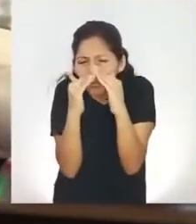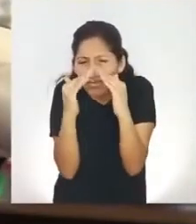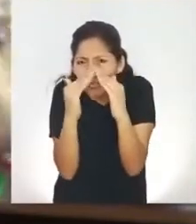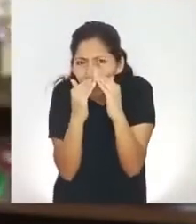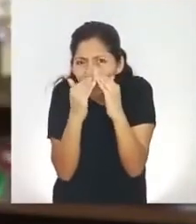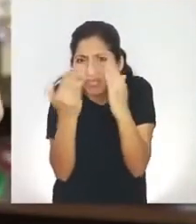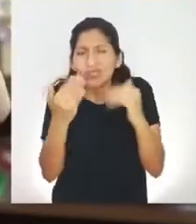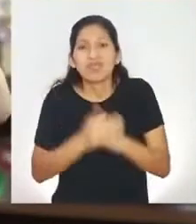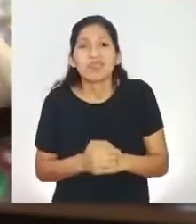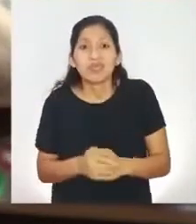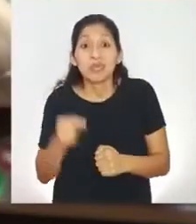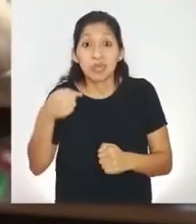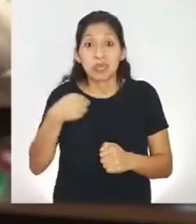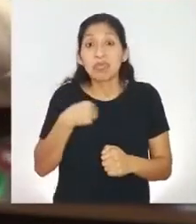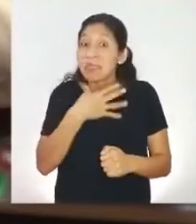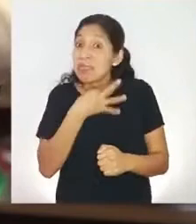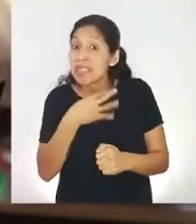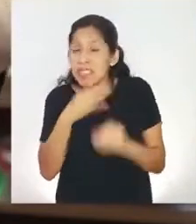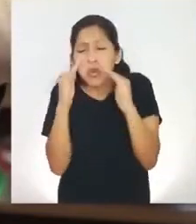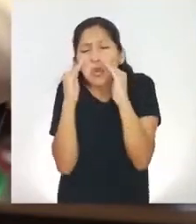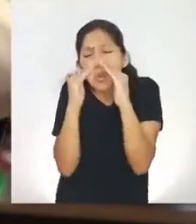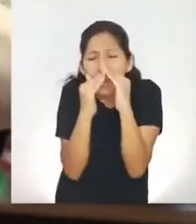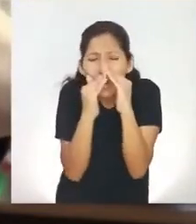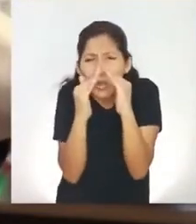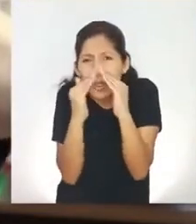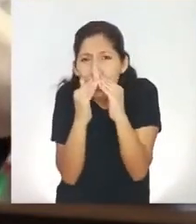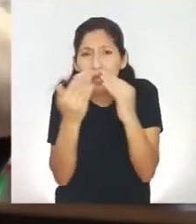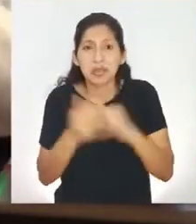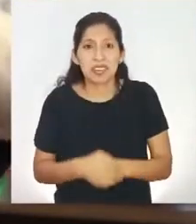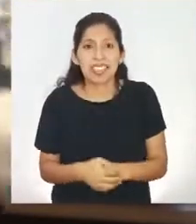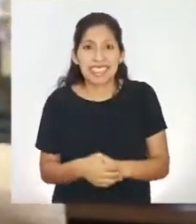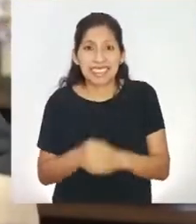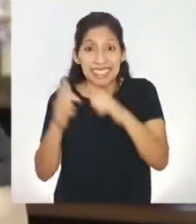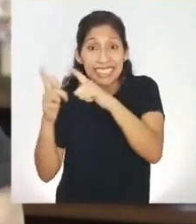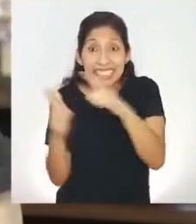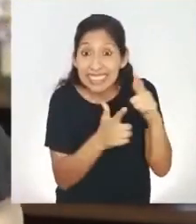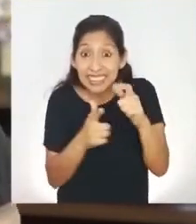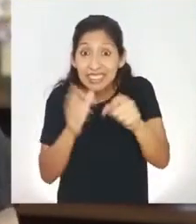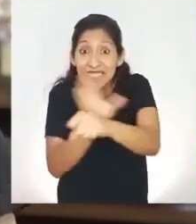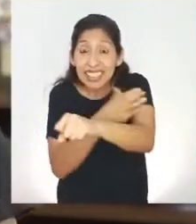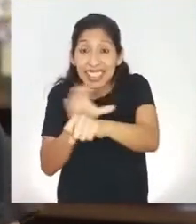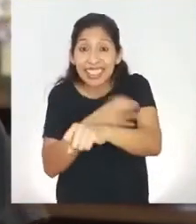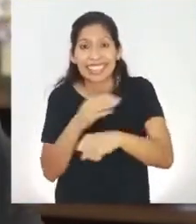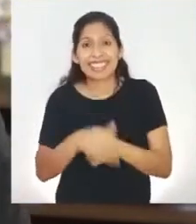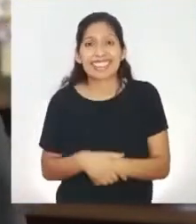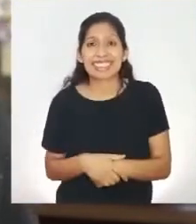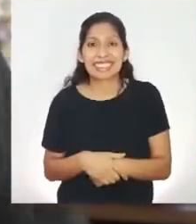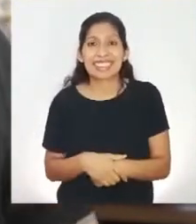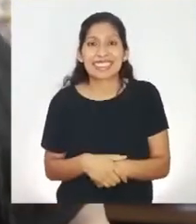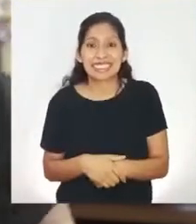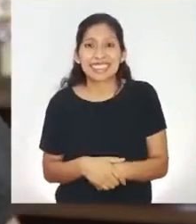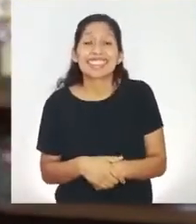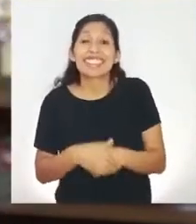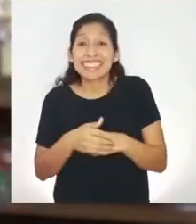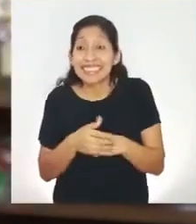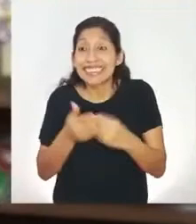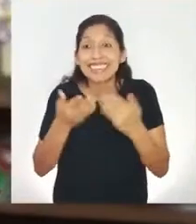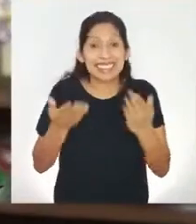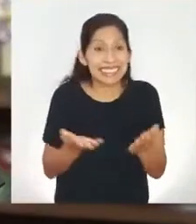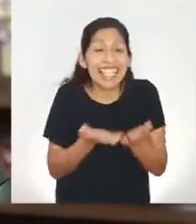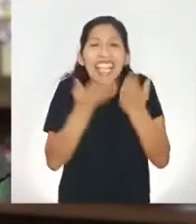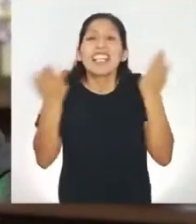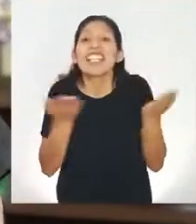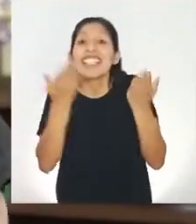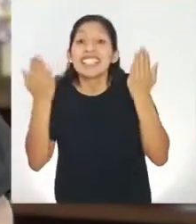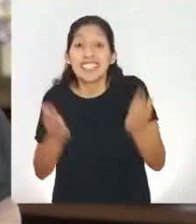más chiquito. ¡Oh! A mí me gusta así. Voy a hacer mi techito. ¿Están listos para la canción? ¡Pa!